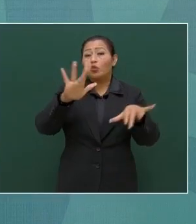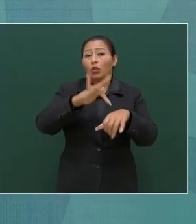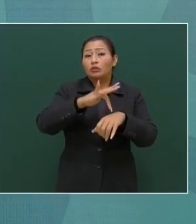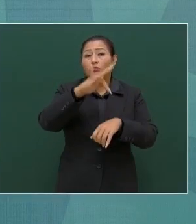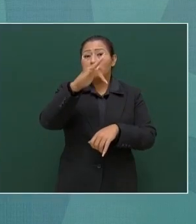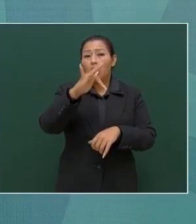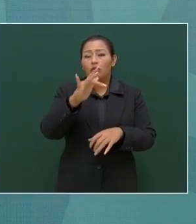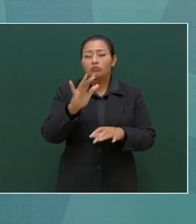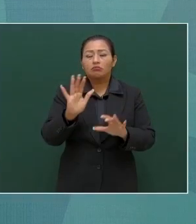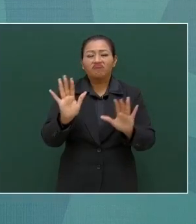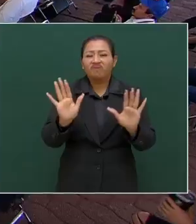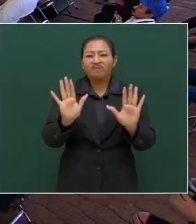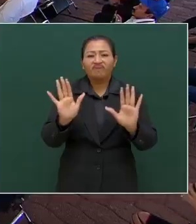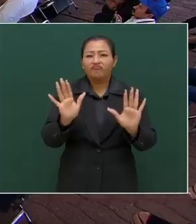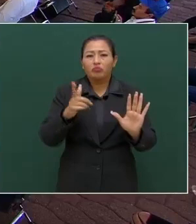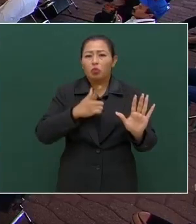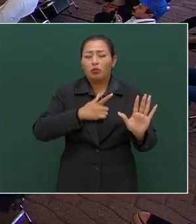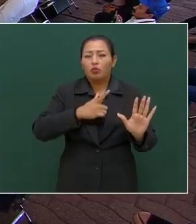supuestamente.